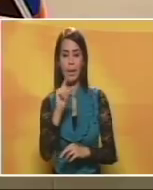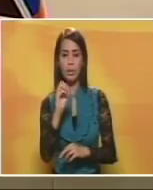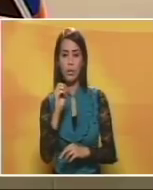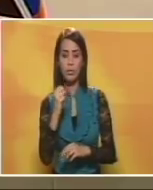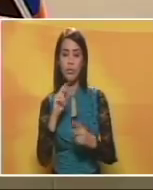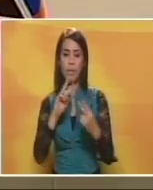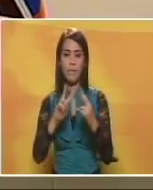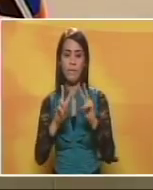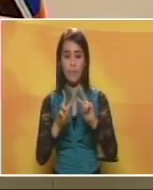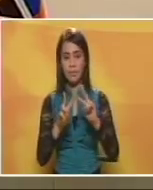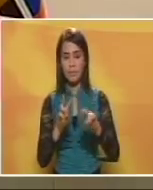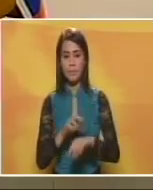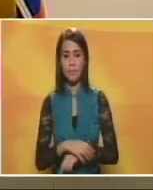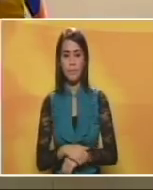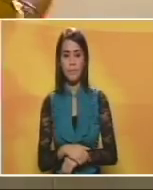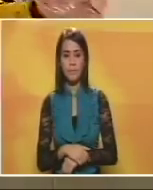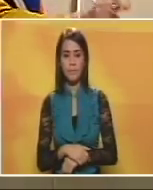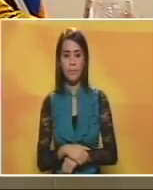Televisión.